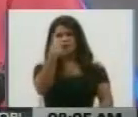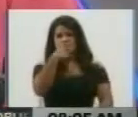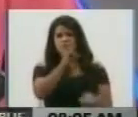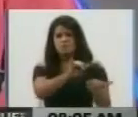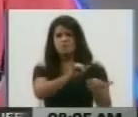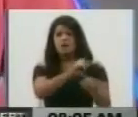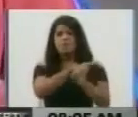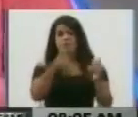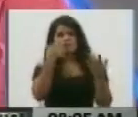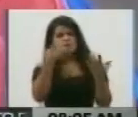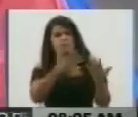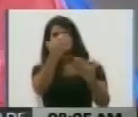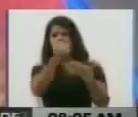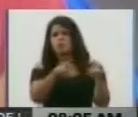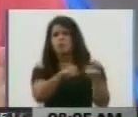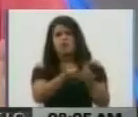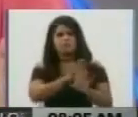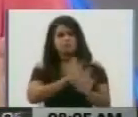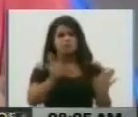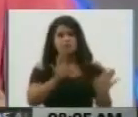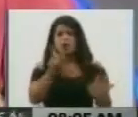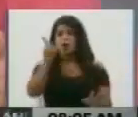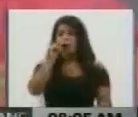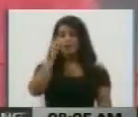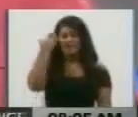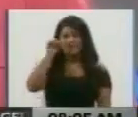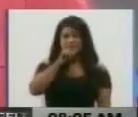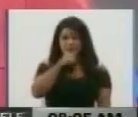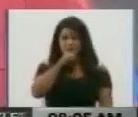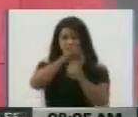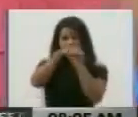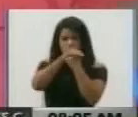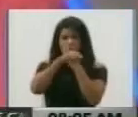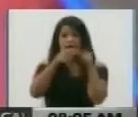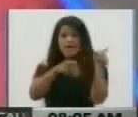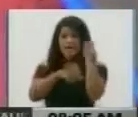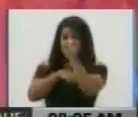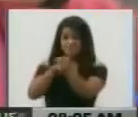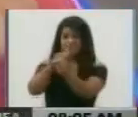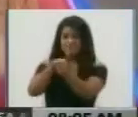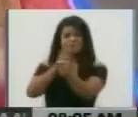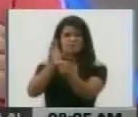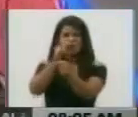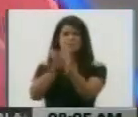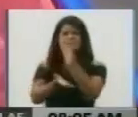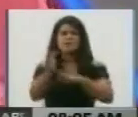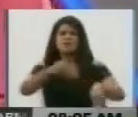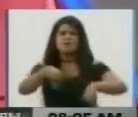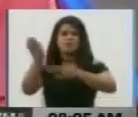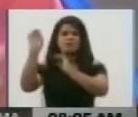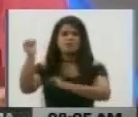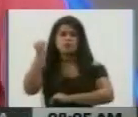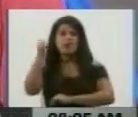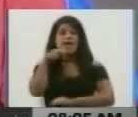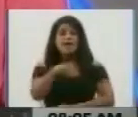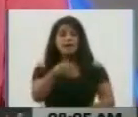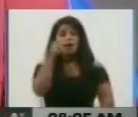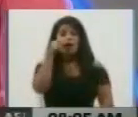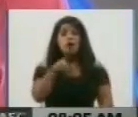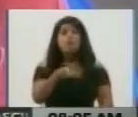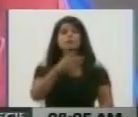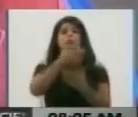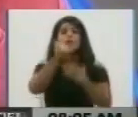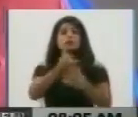es el proyecto. O sea, Carmona no era Carmona, el señor por allá en Bogotá. Carmona era un proyecto de privatización,